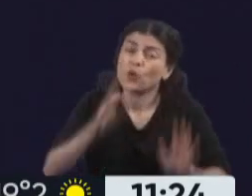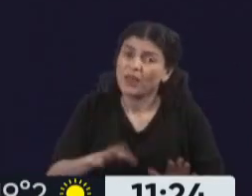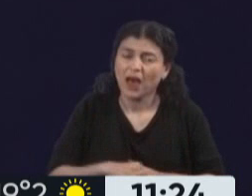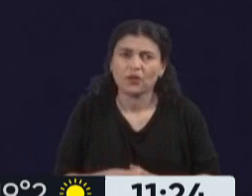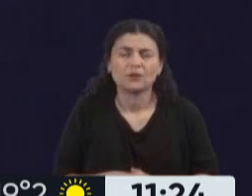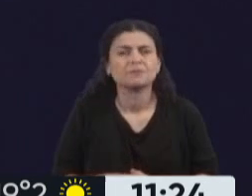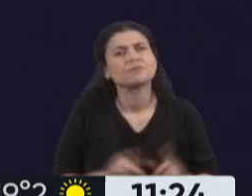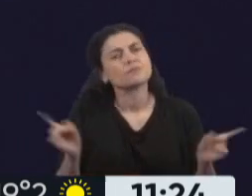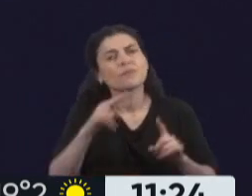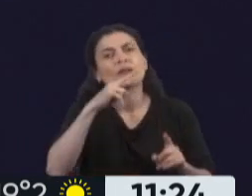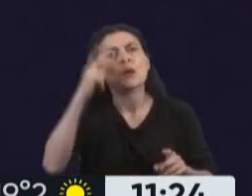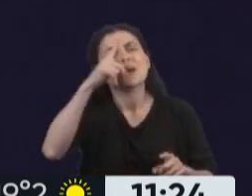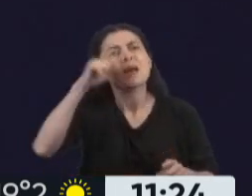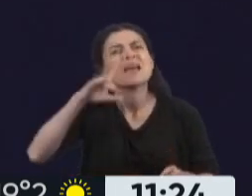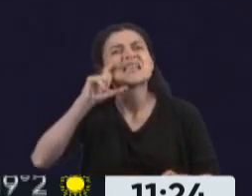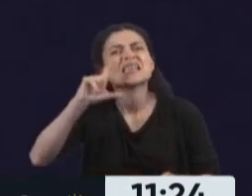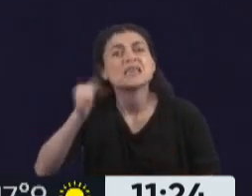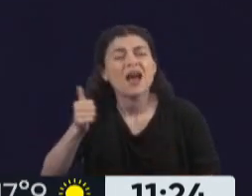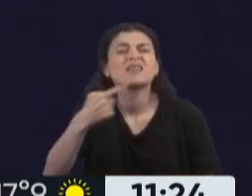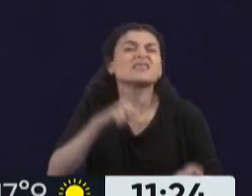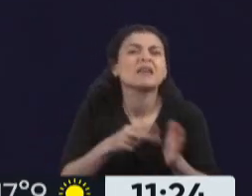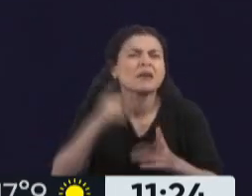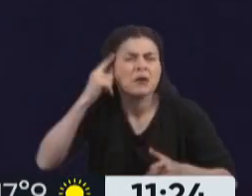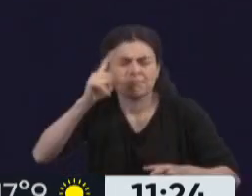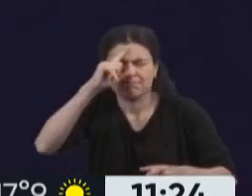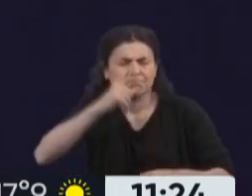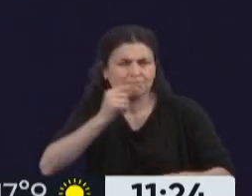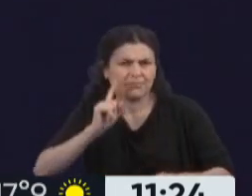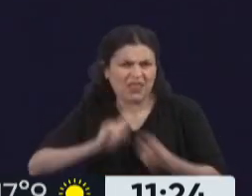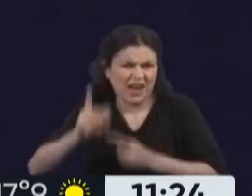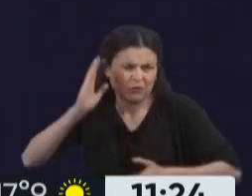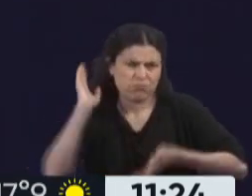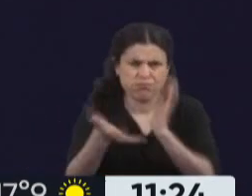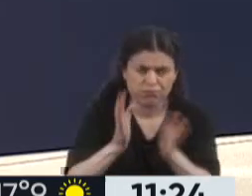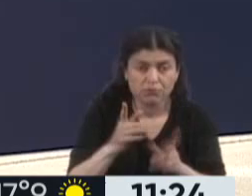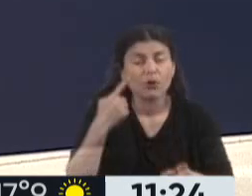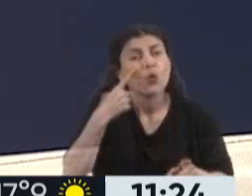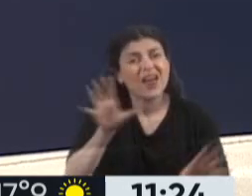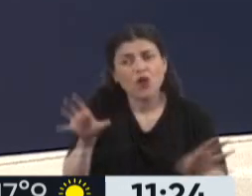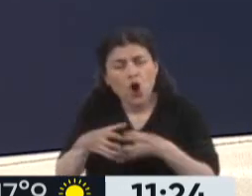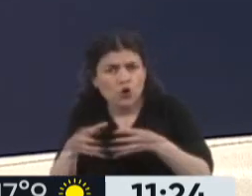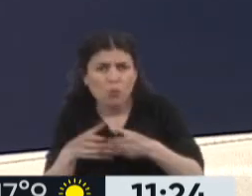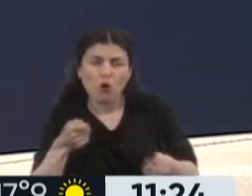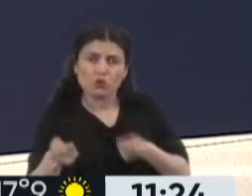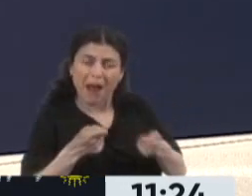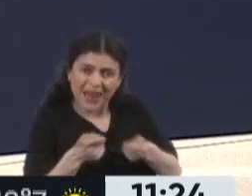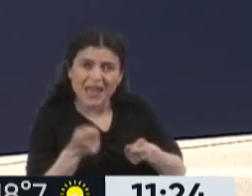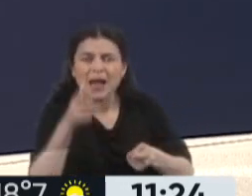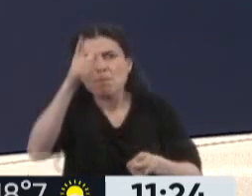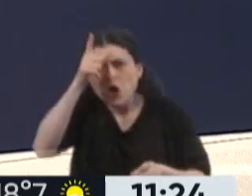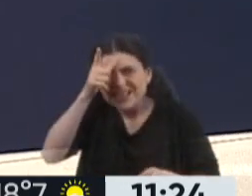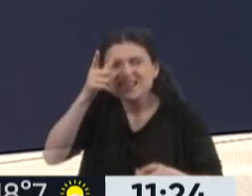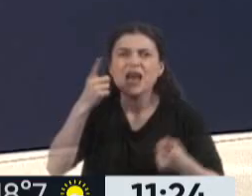es No, vehemencia. como le digo, el profesionalismo de los grupos de contención y de represión de la